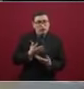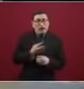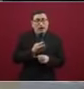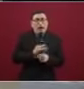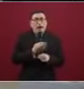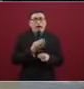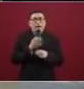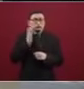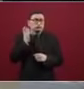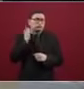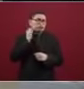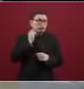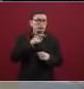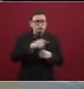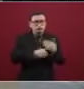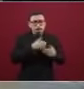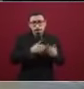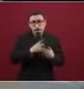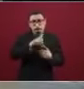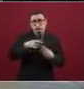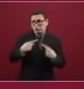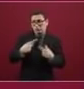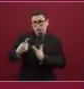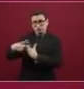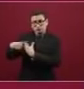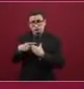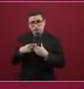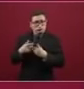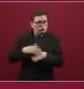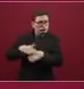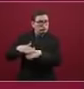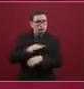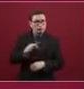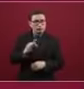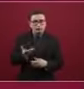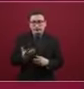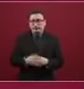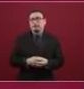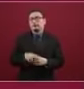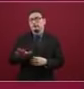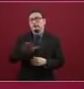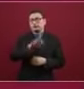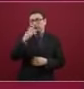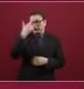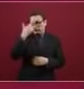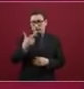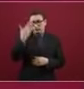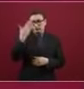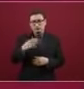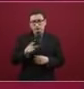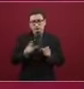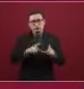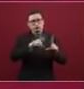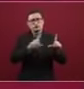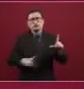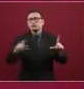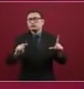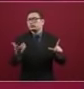reclutación podrá darse mientras está el proceso legislativo? El proceso de recuerden ustedes que la Guardia Nacional ya tiene